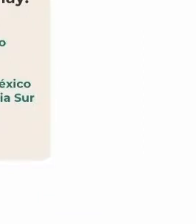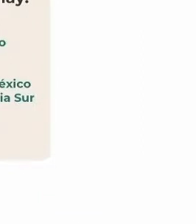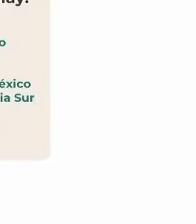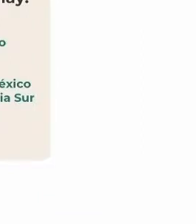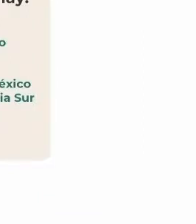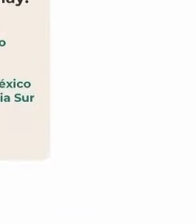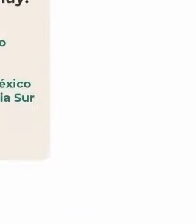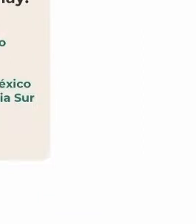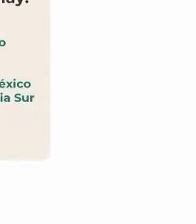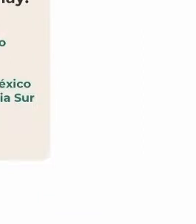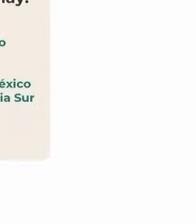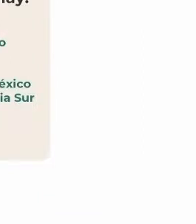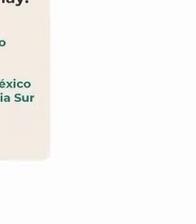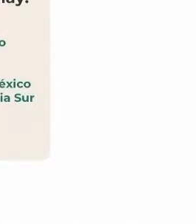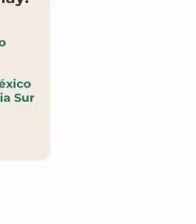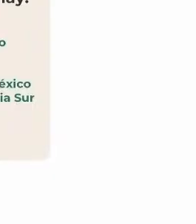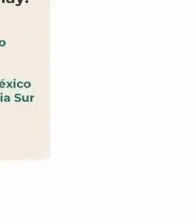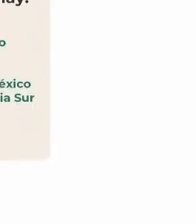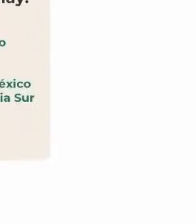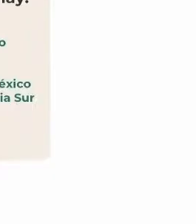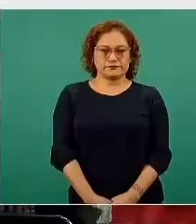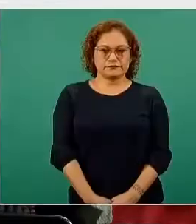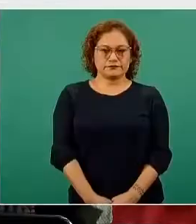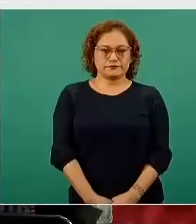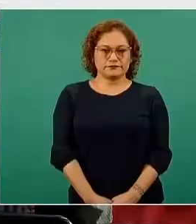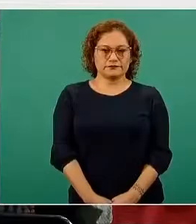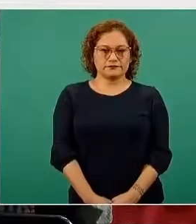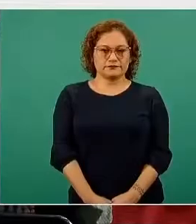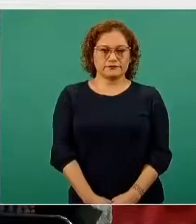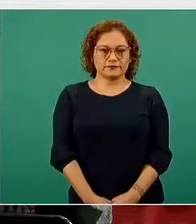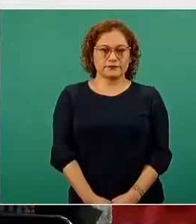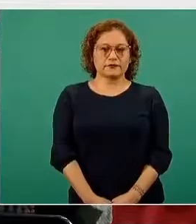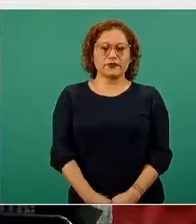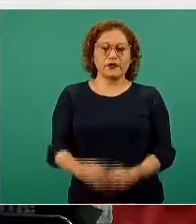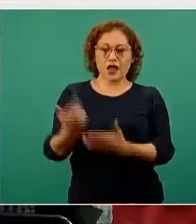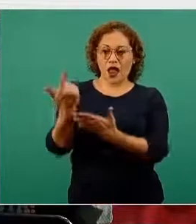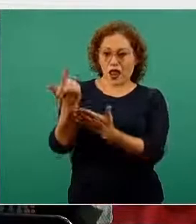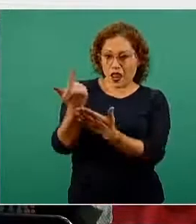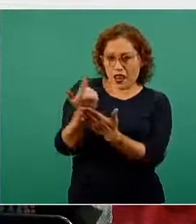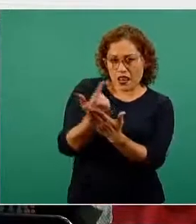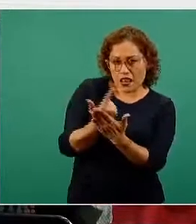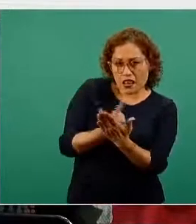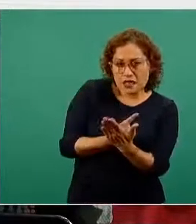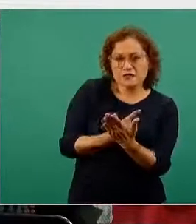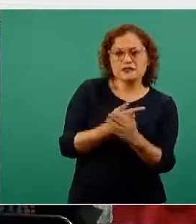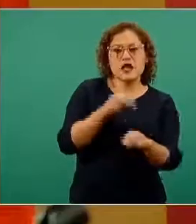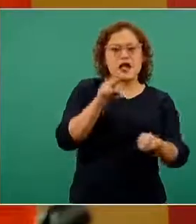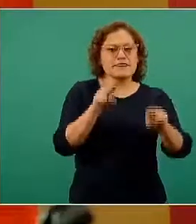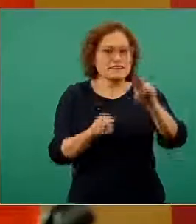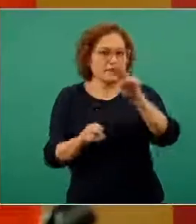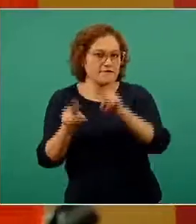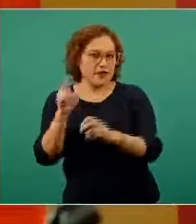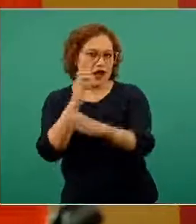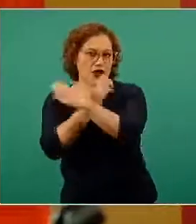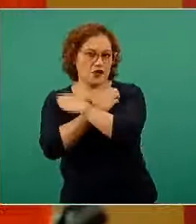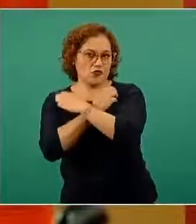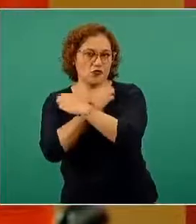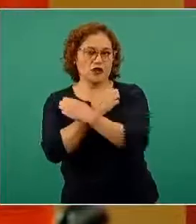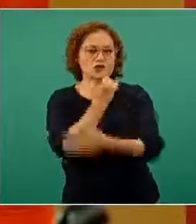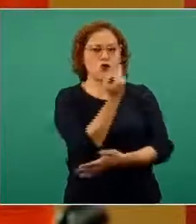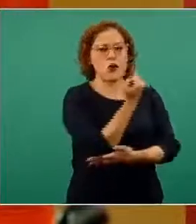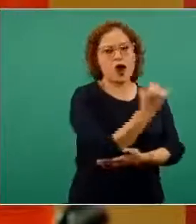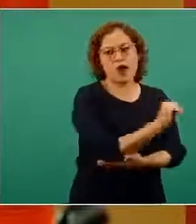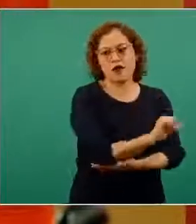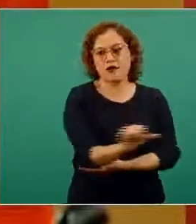no tengo en este momento a la mano toda la lista completa de los subsistemas educativos, pero le vamos a pedir a la maestra Delfina Gómez y